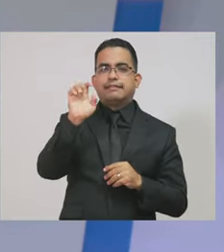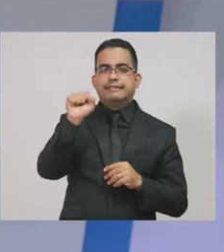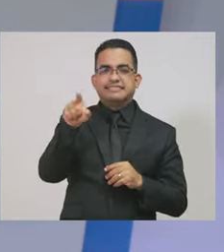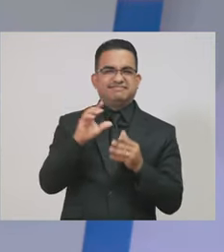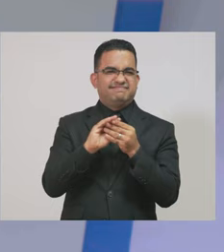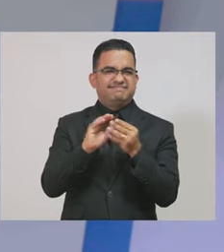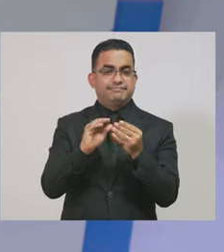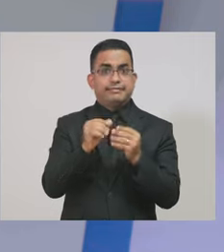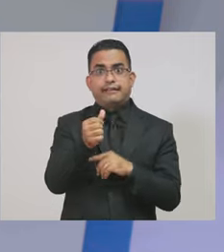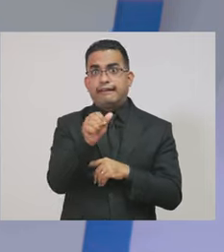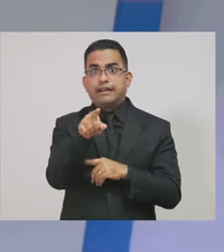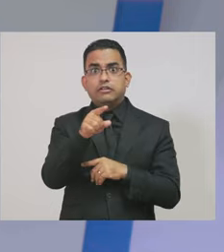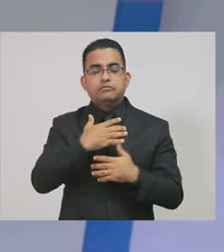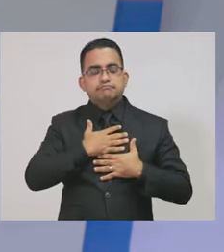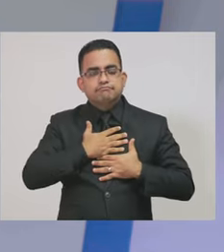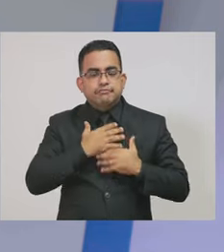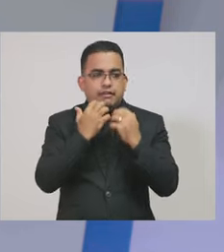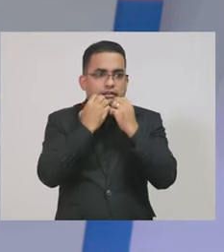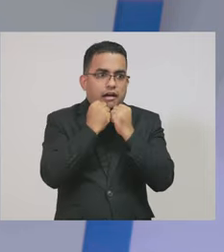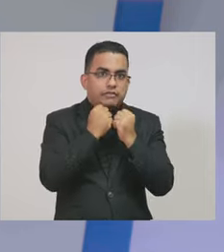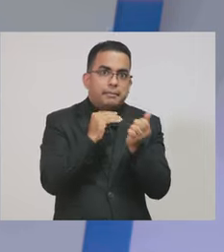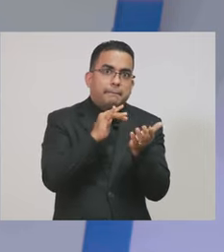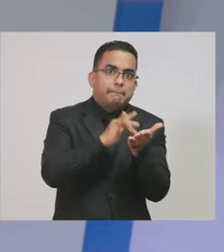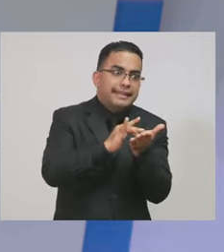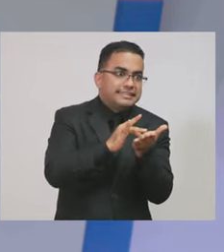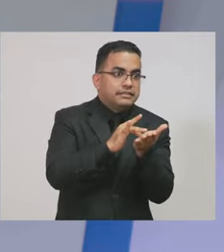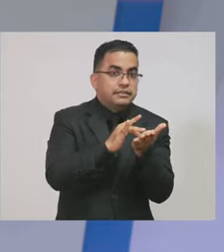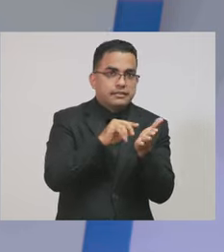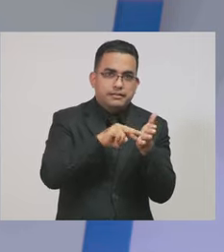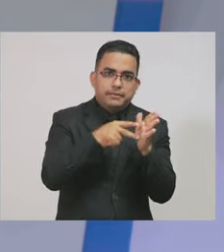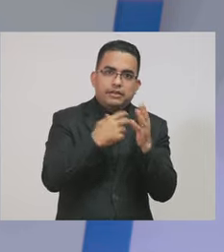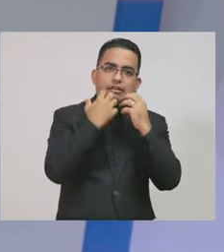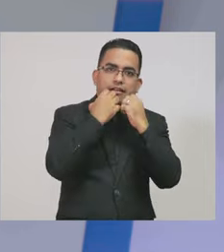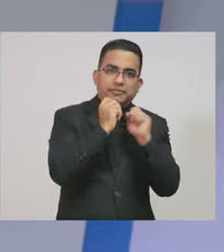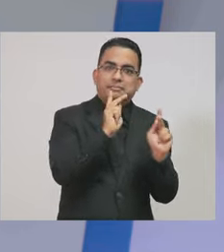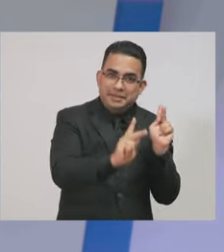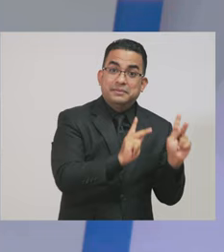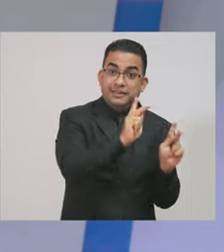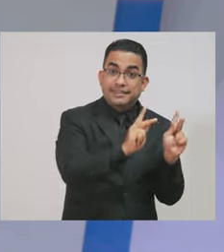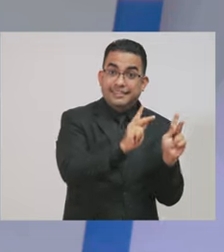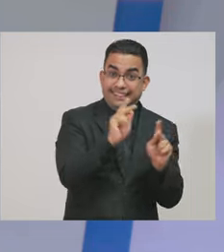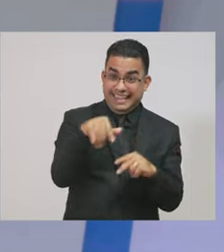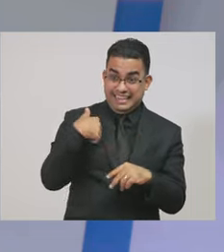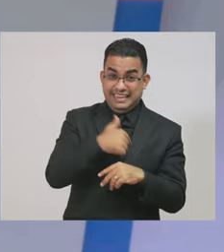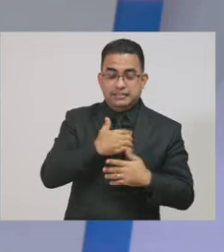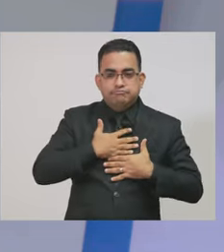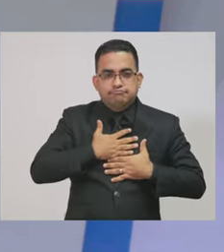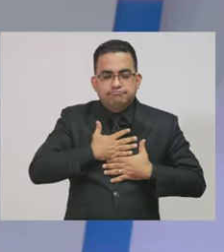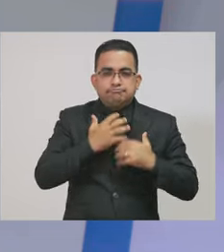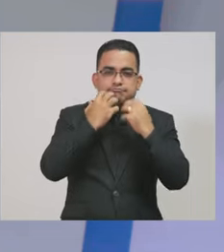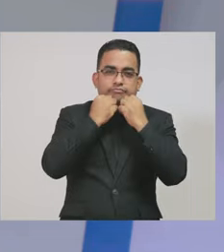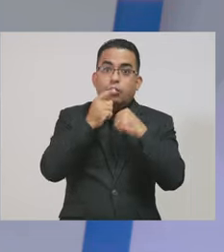frase dondequiera que se ame el arte de la medicina se ama también a la humanidad y es exactamente ese amor